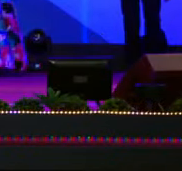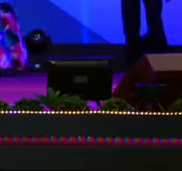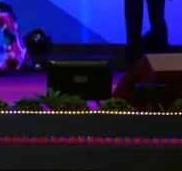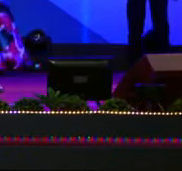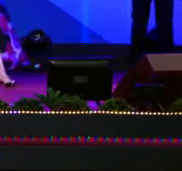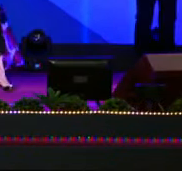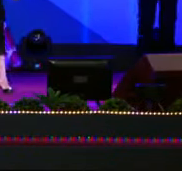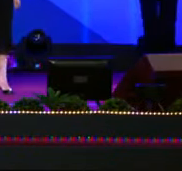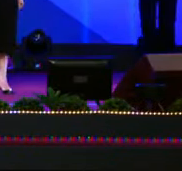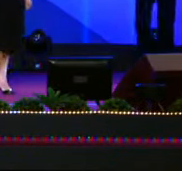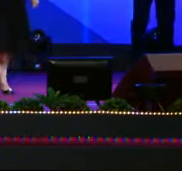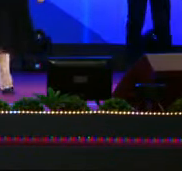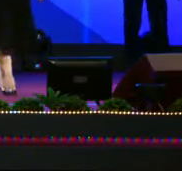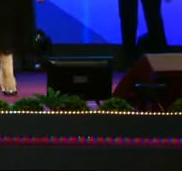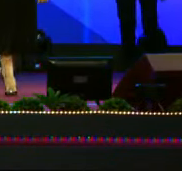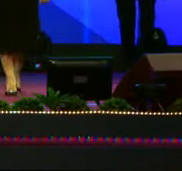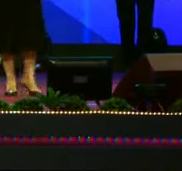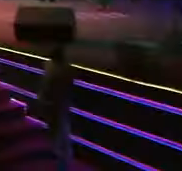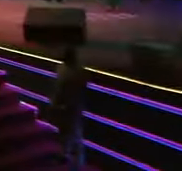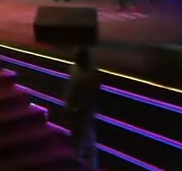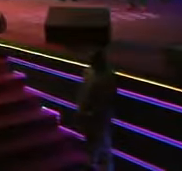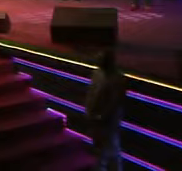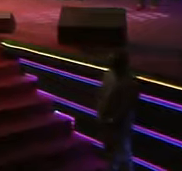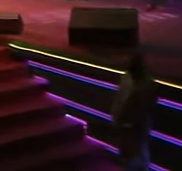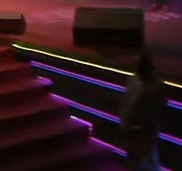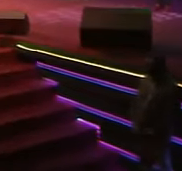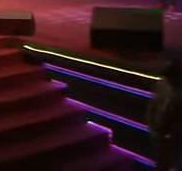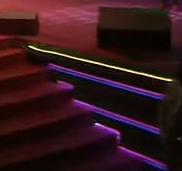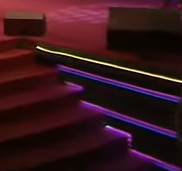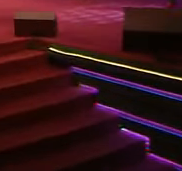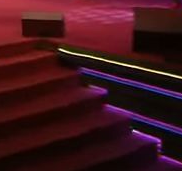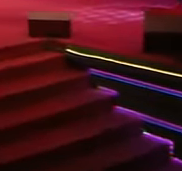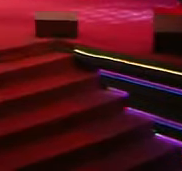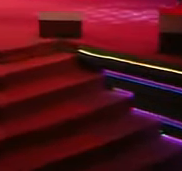mi supremo. Yamil, es Jesucristo mi